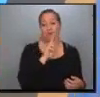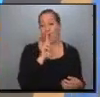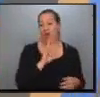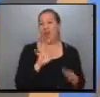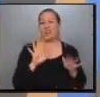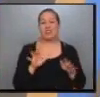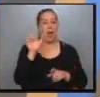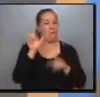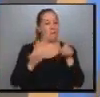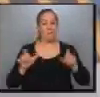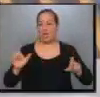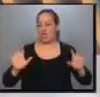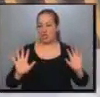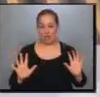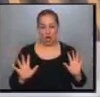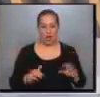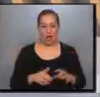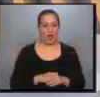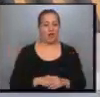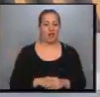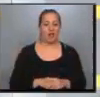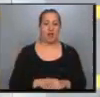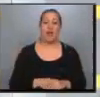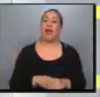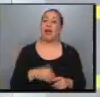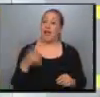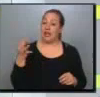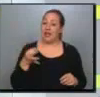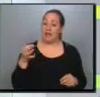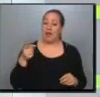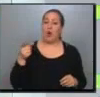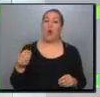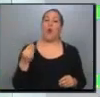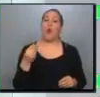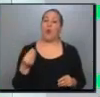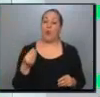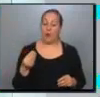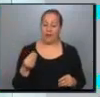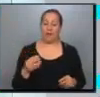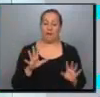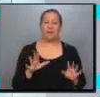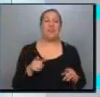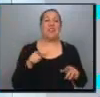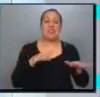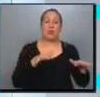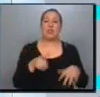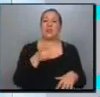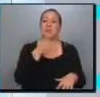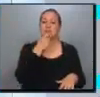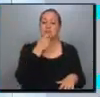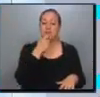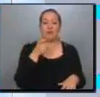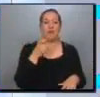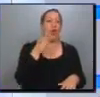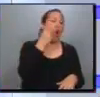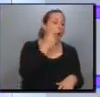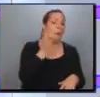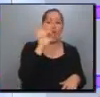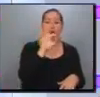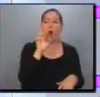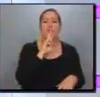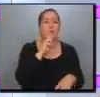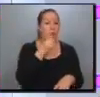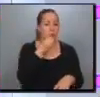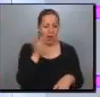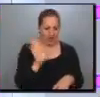Los seres humanos. Está bueno lo que plantea Claudio, claro. Porque cuando, fíjate esta situación. Si vos considerás hombre o mujer, seas,